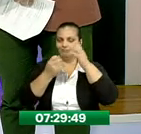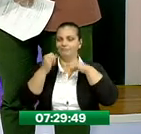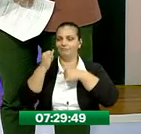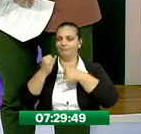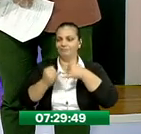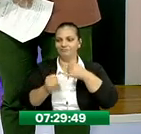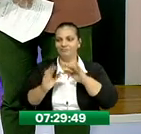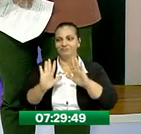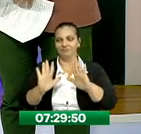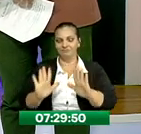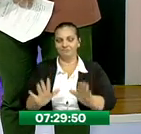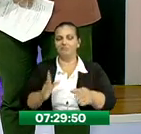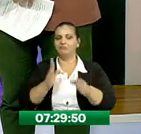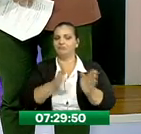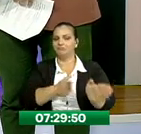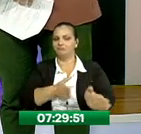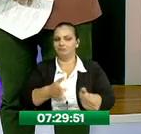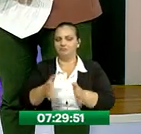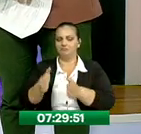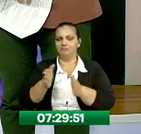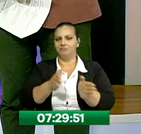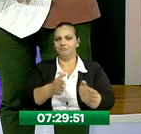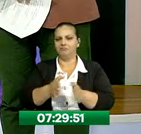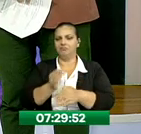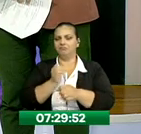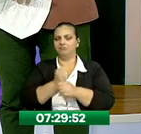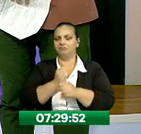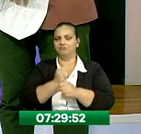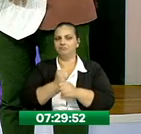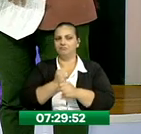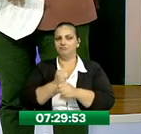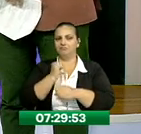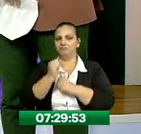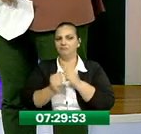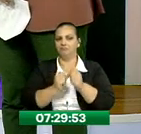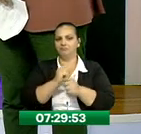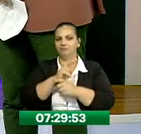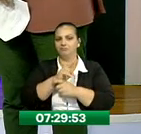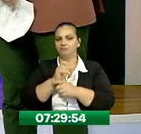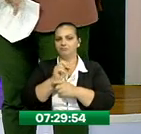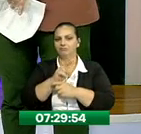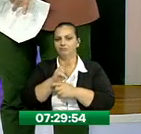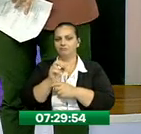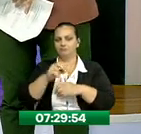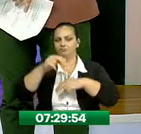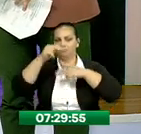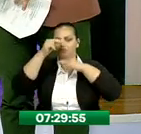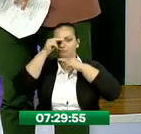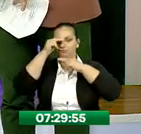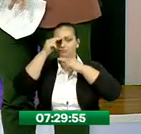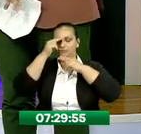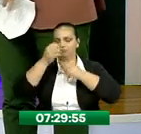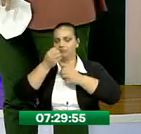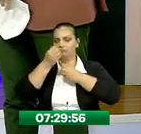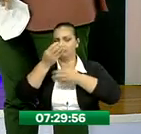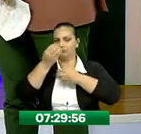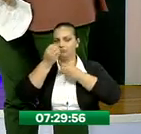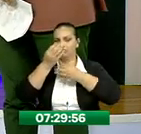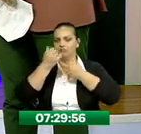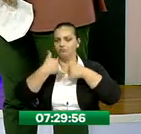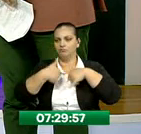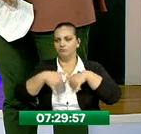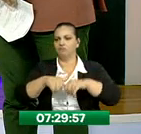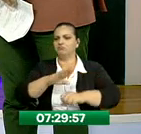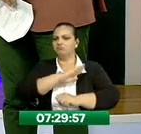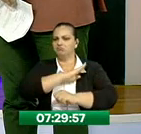trabajando desde ya, recargando energías y baterías para arrancar ese 2020 con toda la fuerza, con toda la objetividad, con